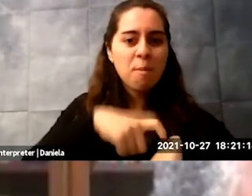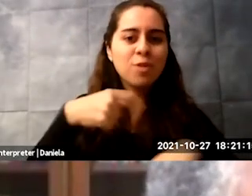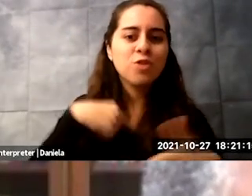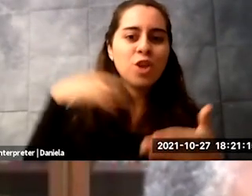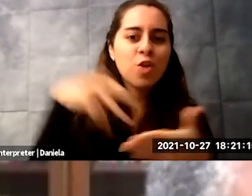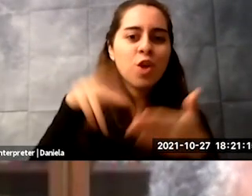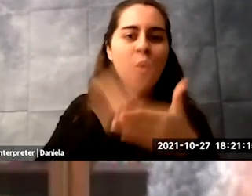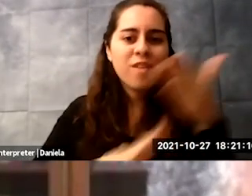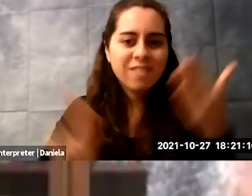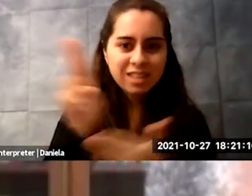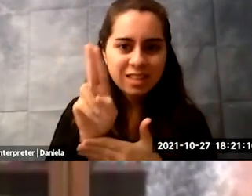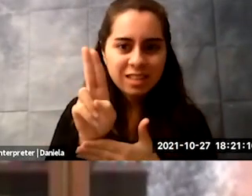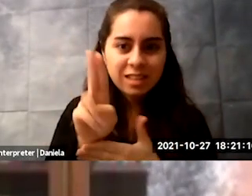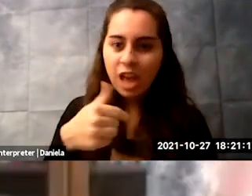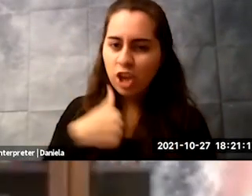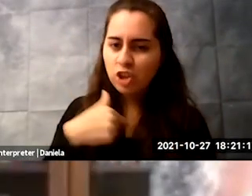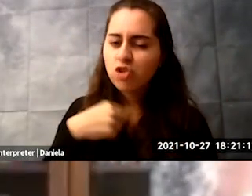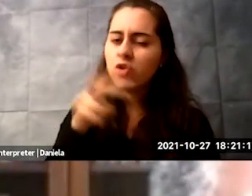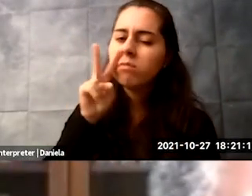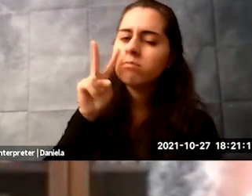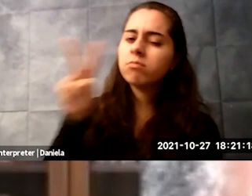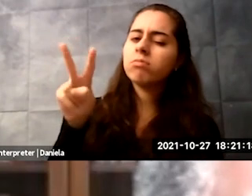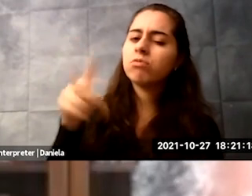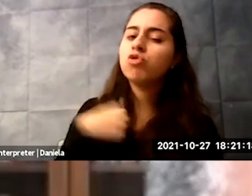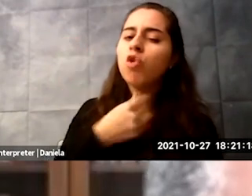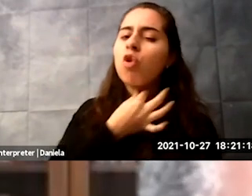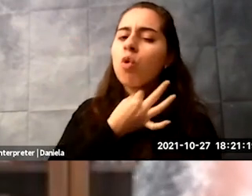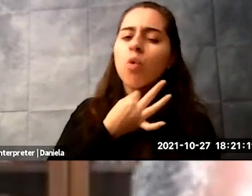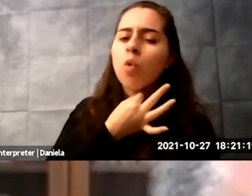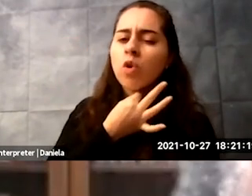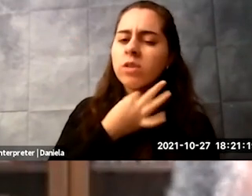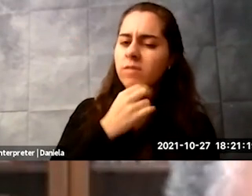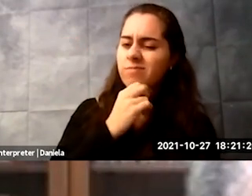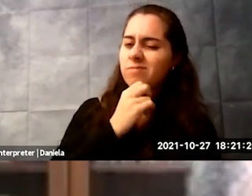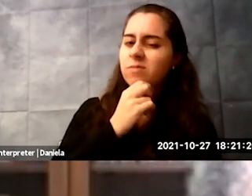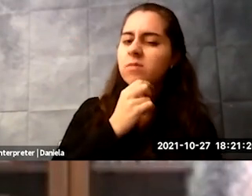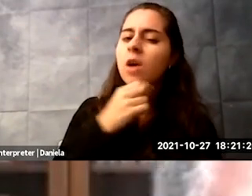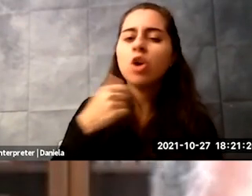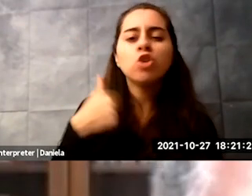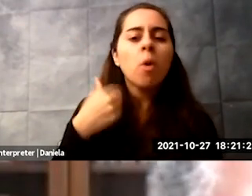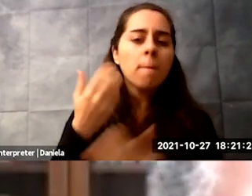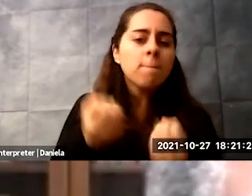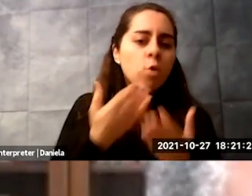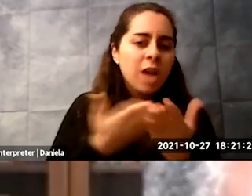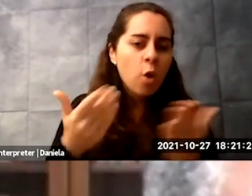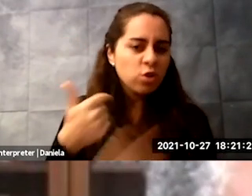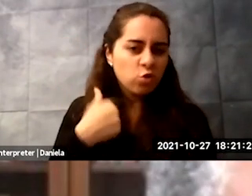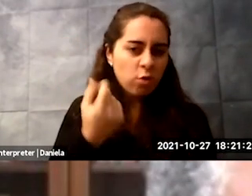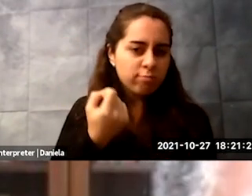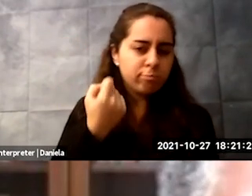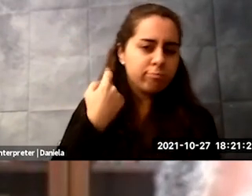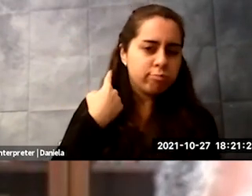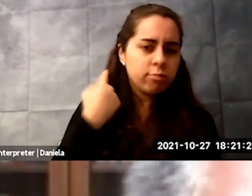tengo que reconocer que yo lo vi con mucha curiosidad. Yo no entendía del todo, pero me fascinó la